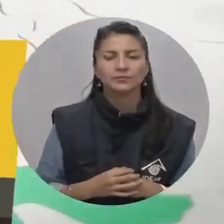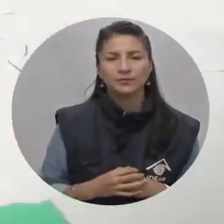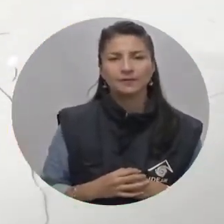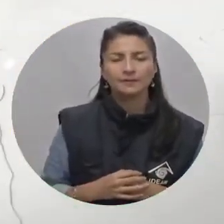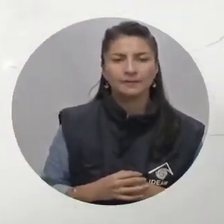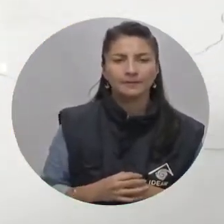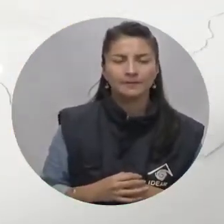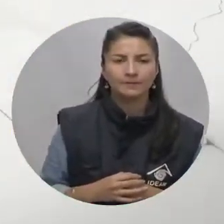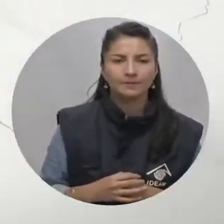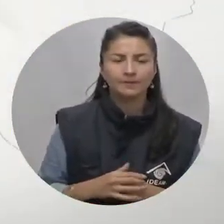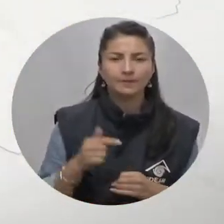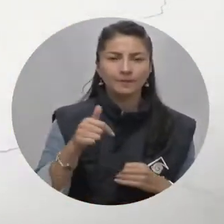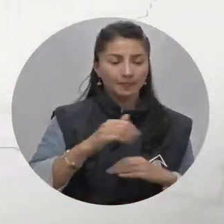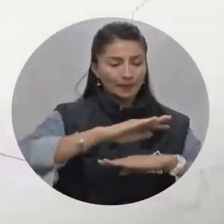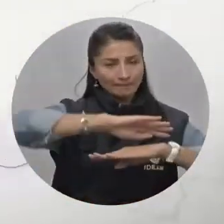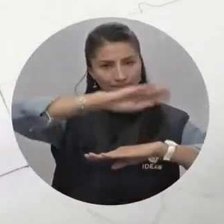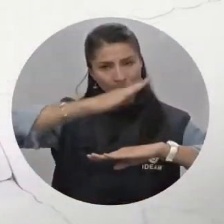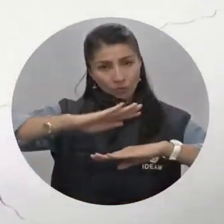Valle.